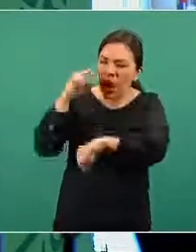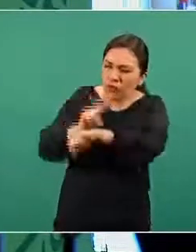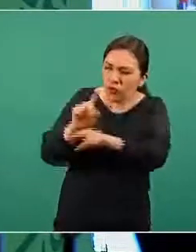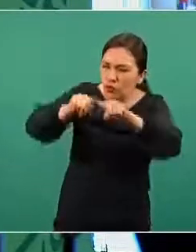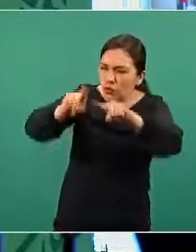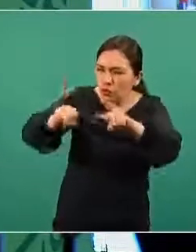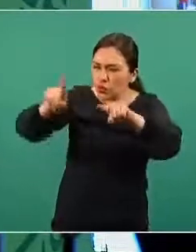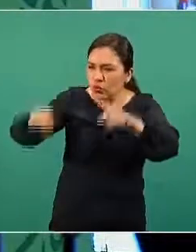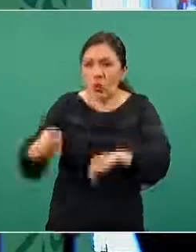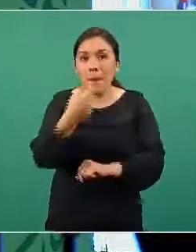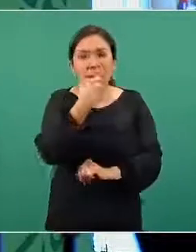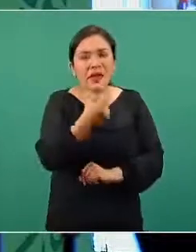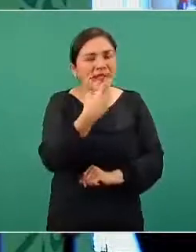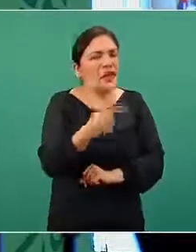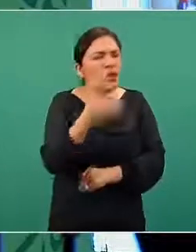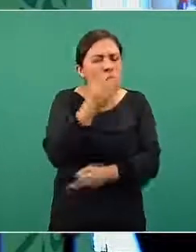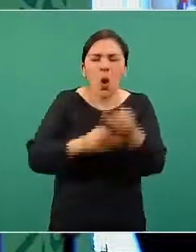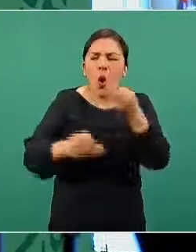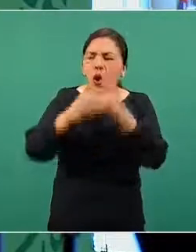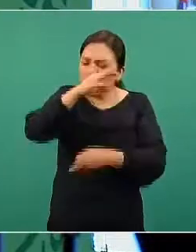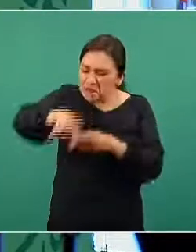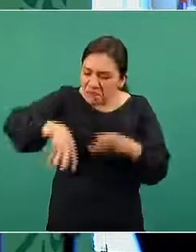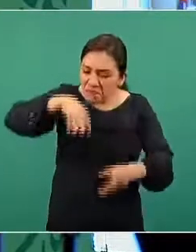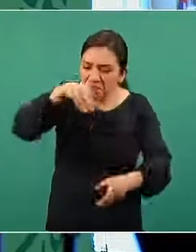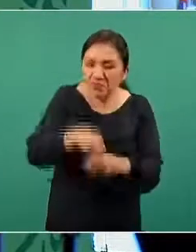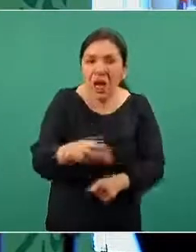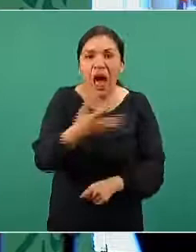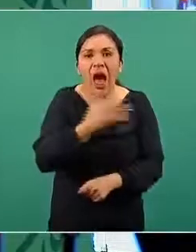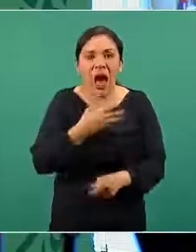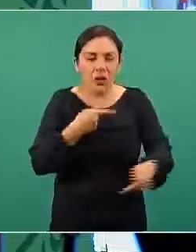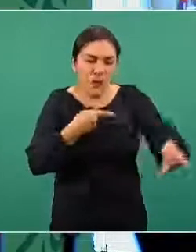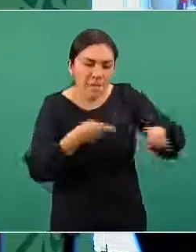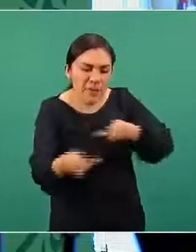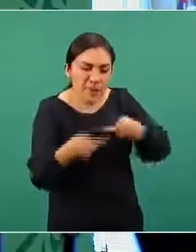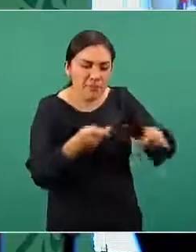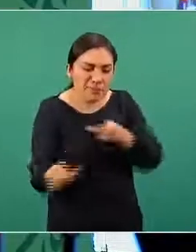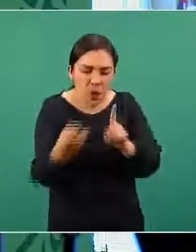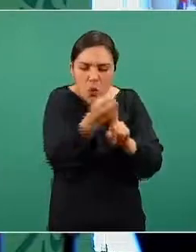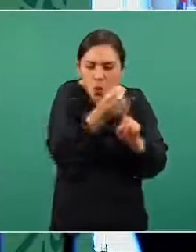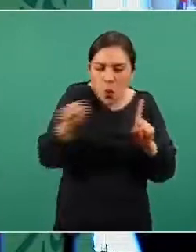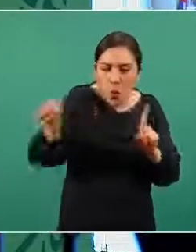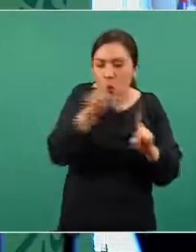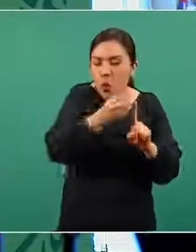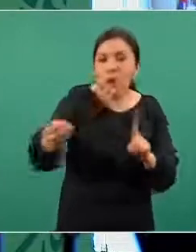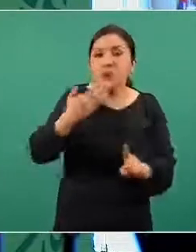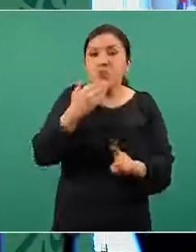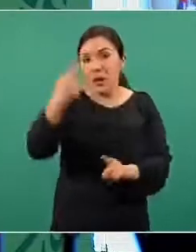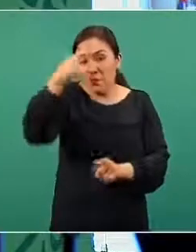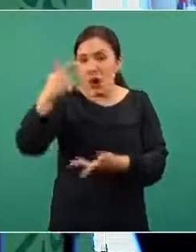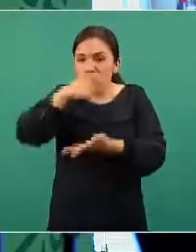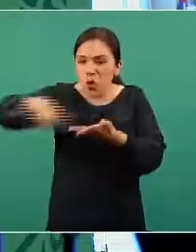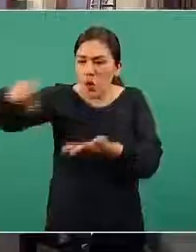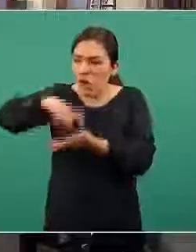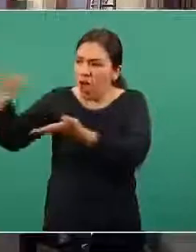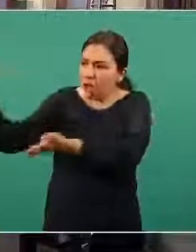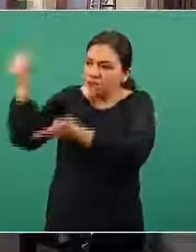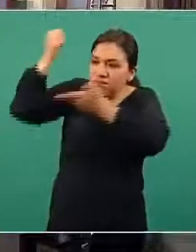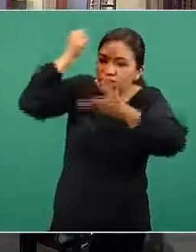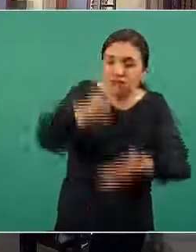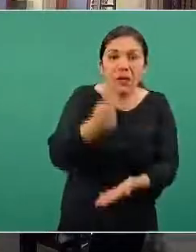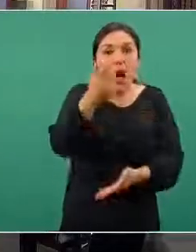medicamentos. Todos fuimos programándolos y organizándolos en nuestras inversiones